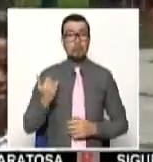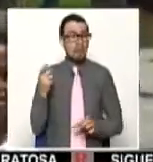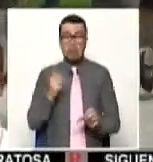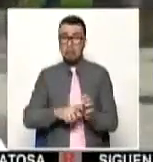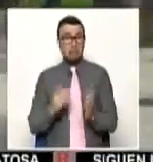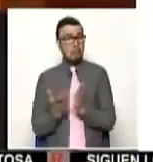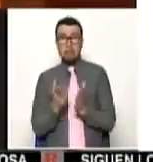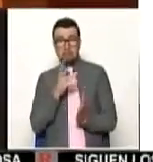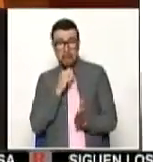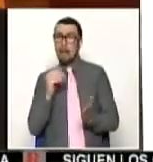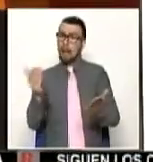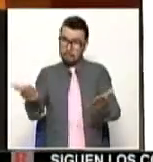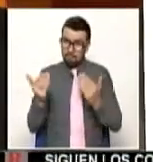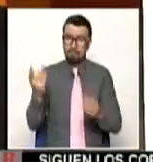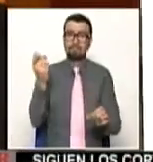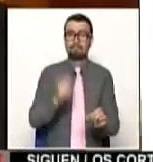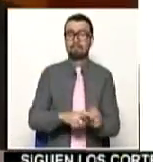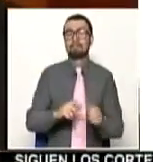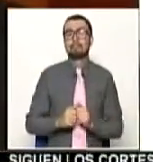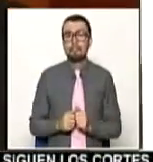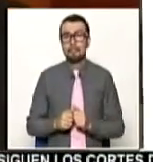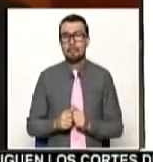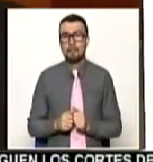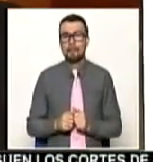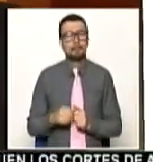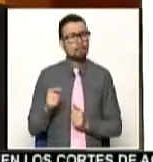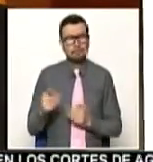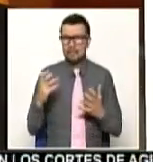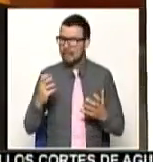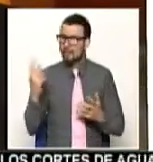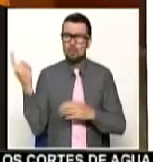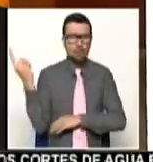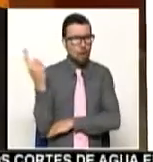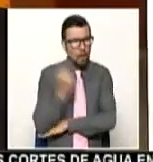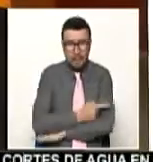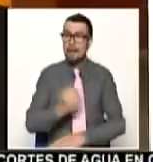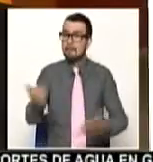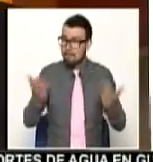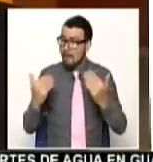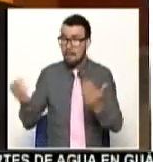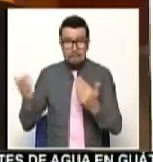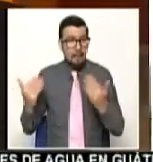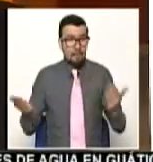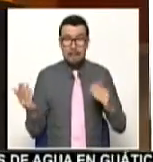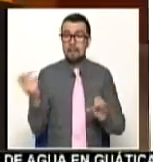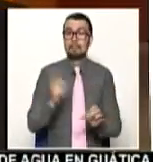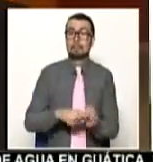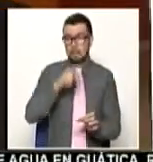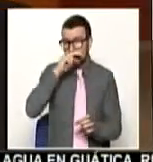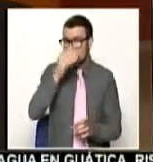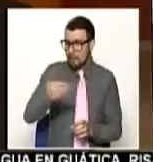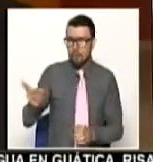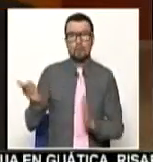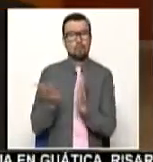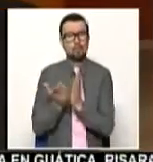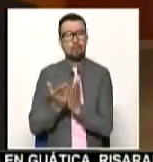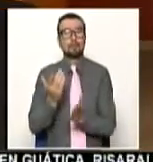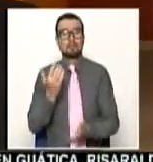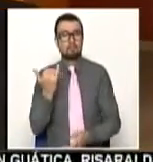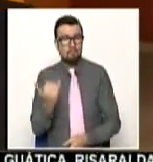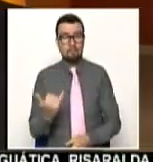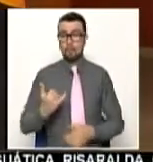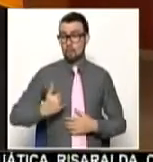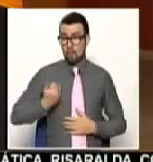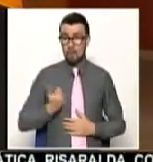jornada escolar. Un matriculatón donde no hay excusa para que un niño esté por fuera, donde no hay motivos para que un papá no